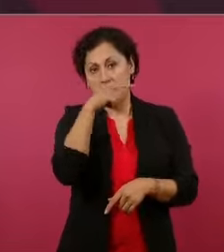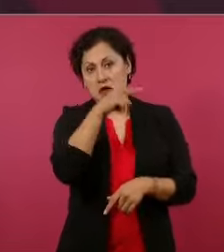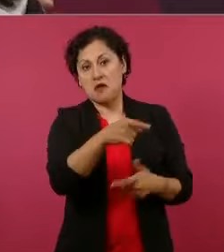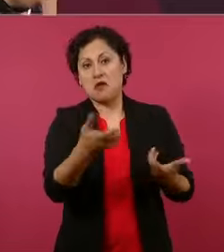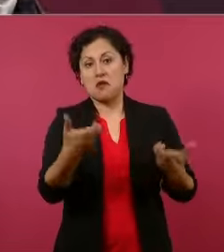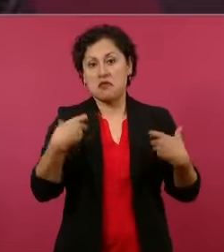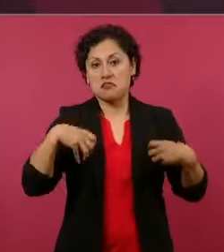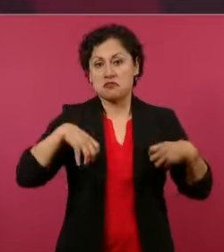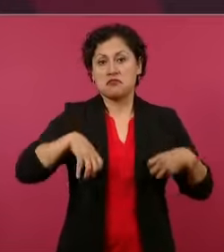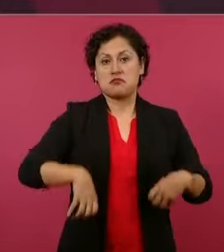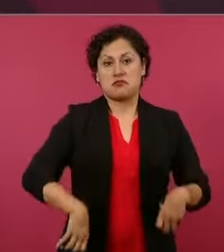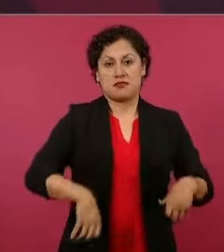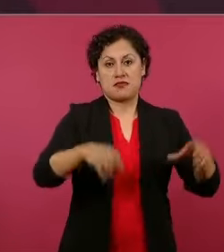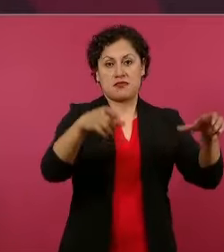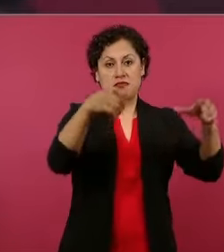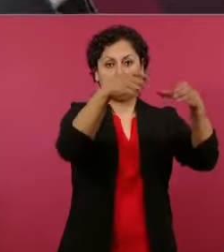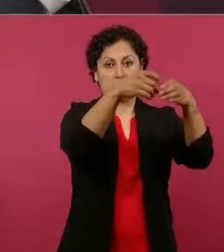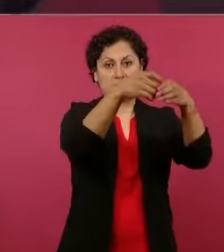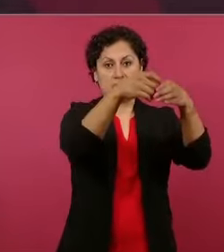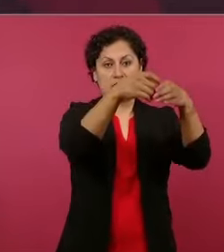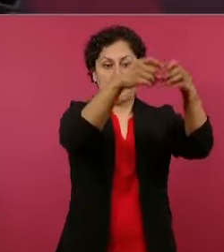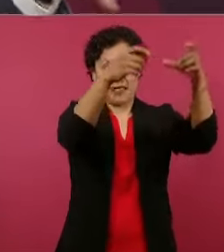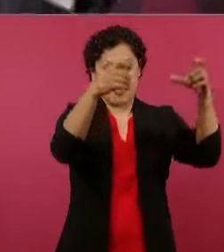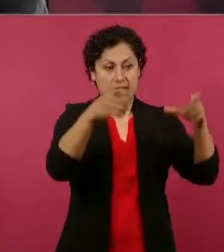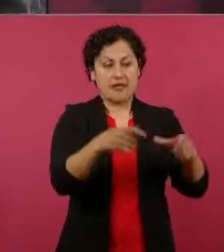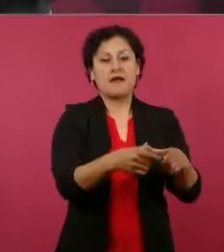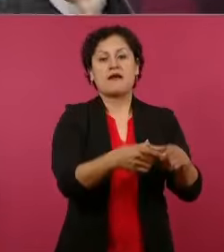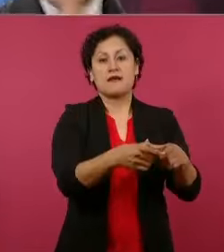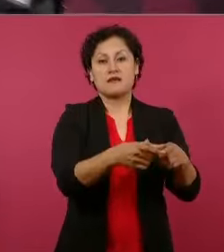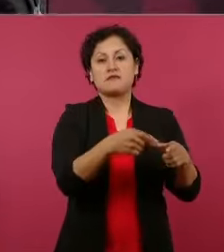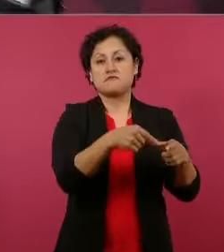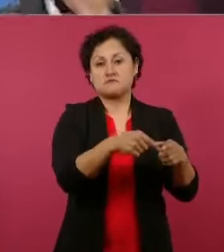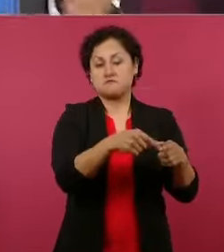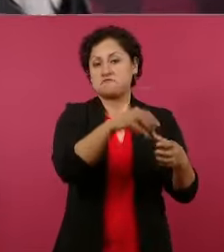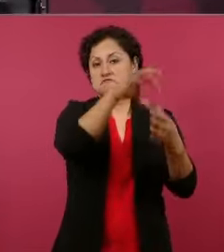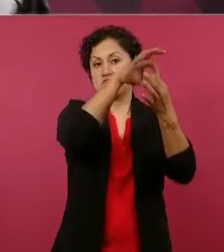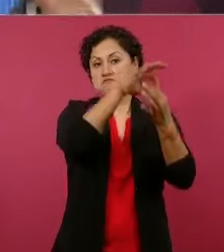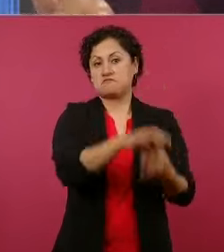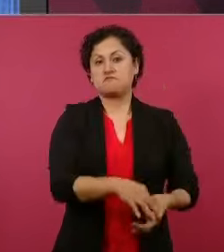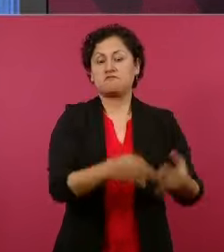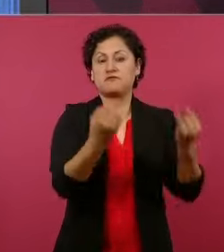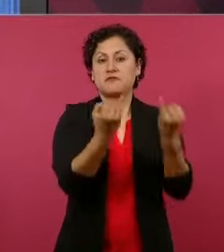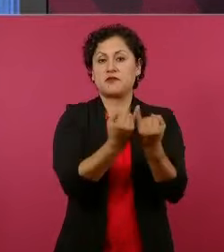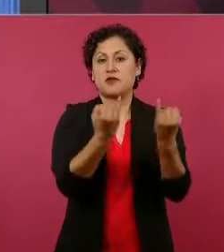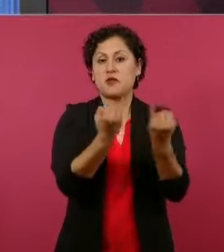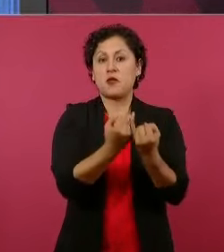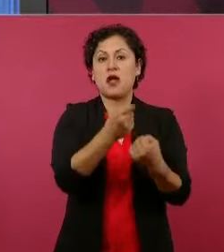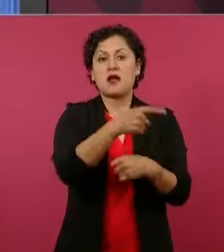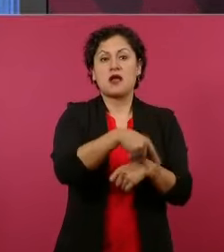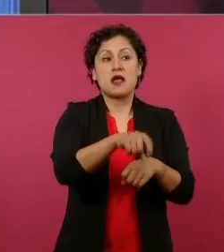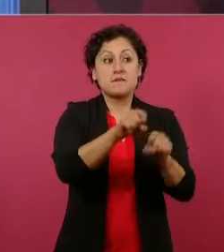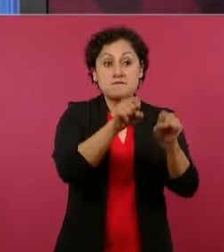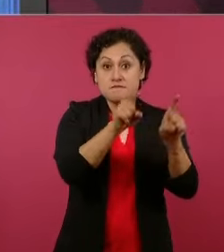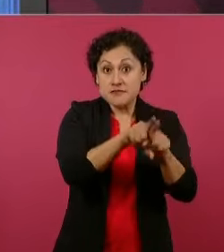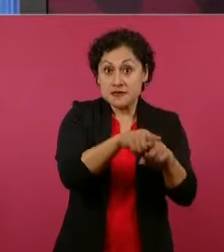saqueo que son lo mismo o viven también de